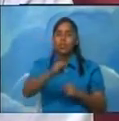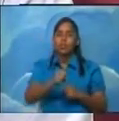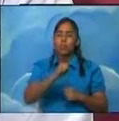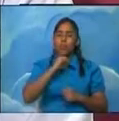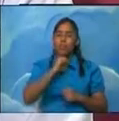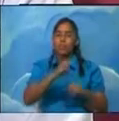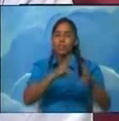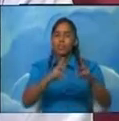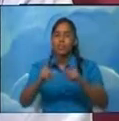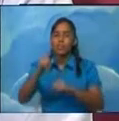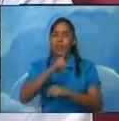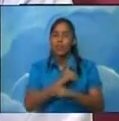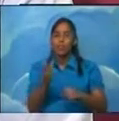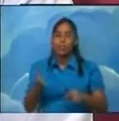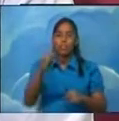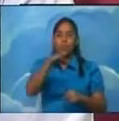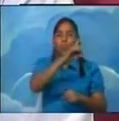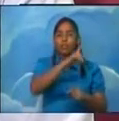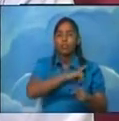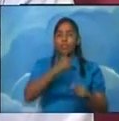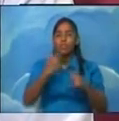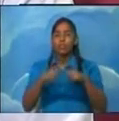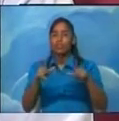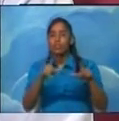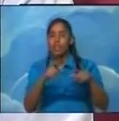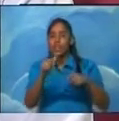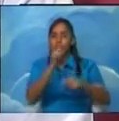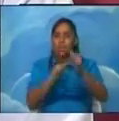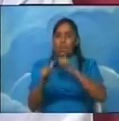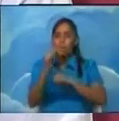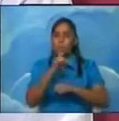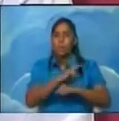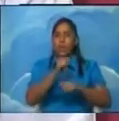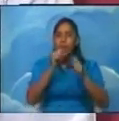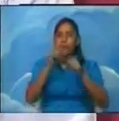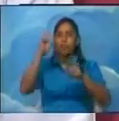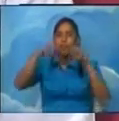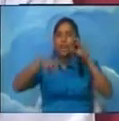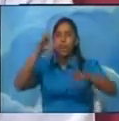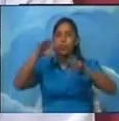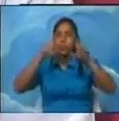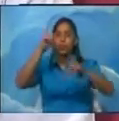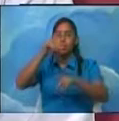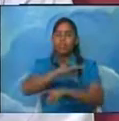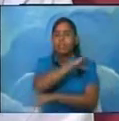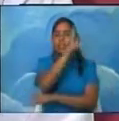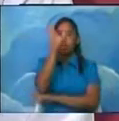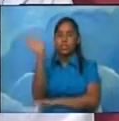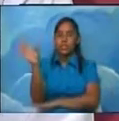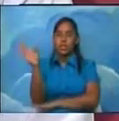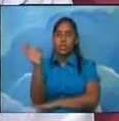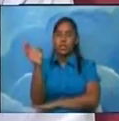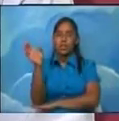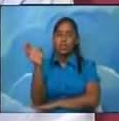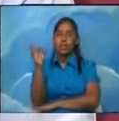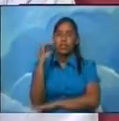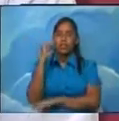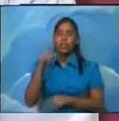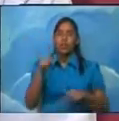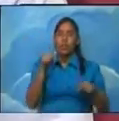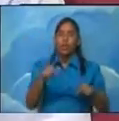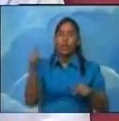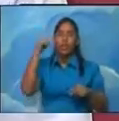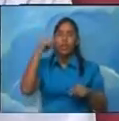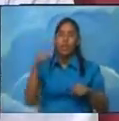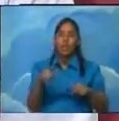es tierra de monte y de vega, que bebe el agua de la lluvia del cielo. Hoy en día